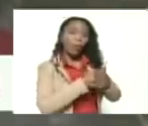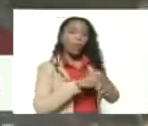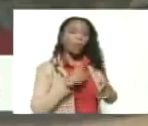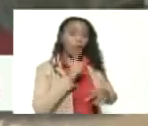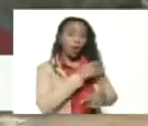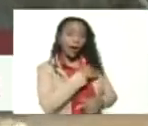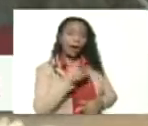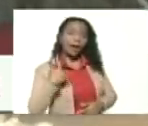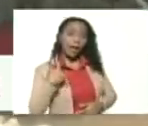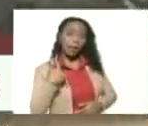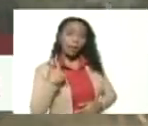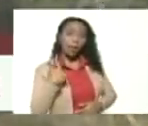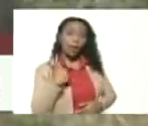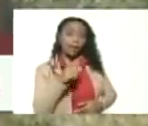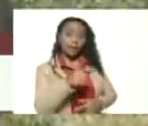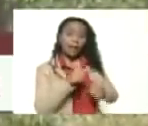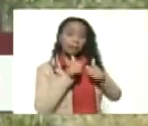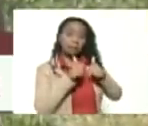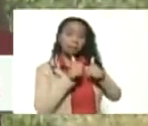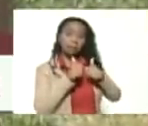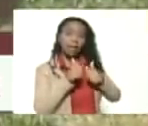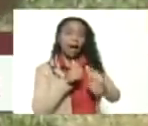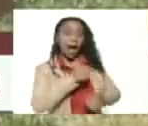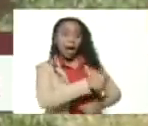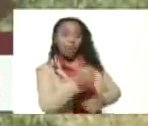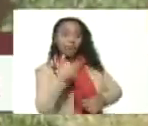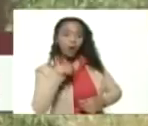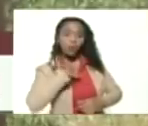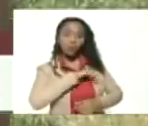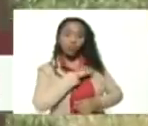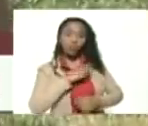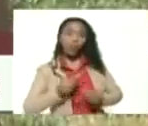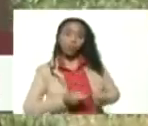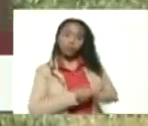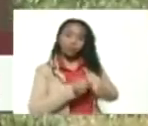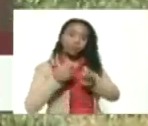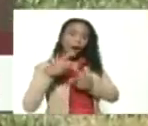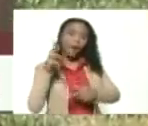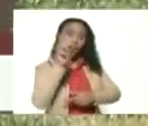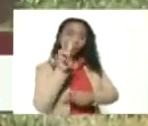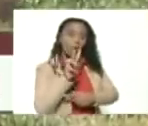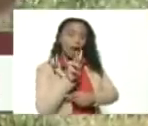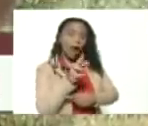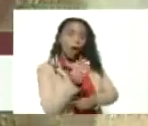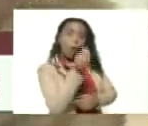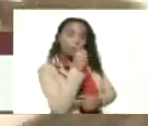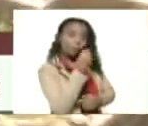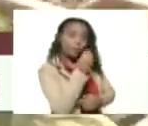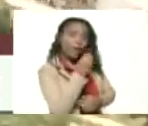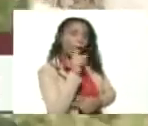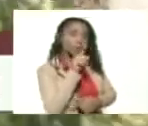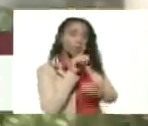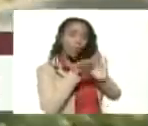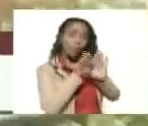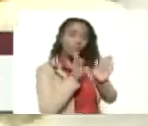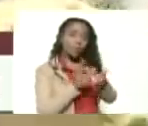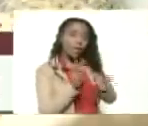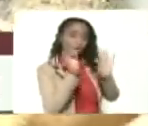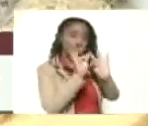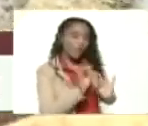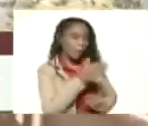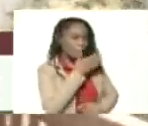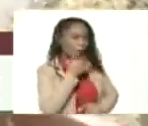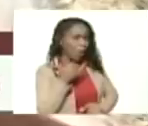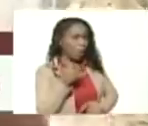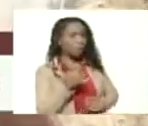por lo que queremos, que sea el bienestar de cada uno de nosotros, de poderle llevar al venezolano la comida a su mesa de la mejor calidad, de la